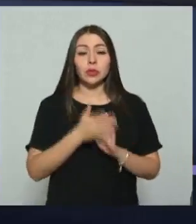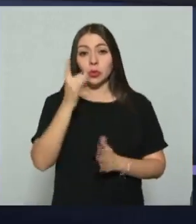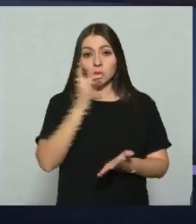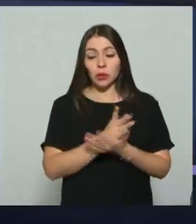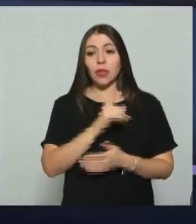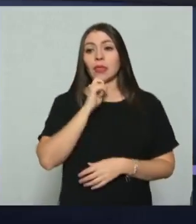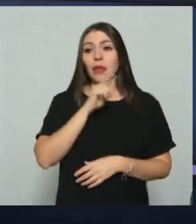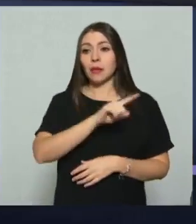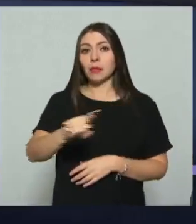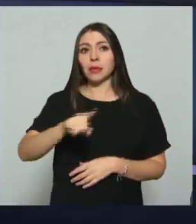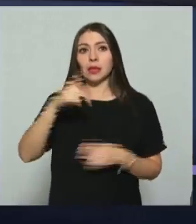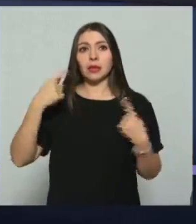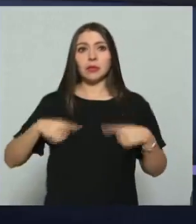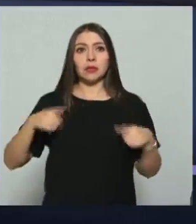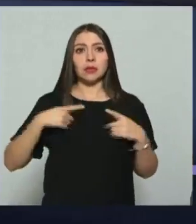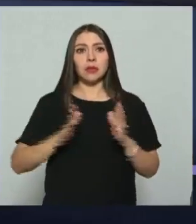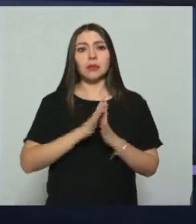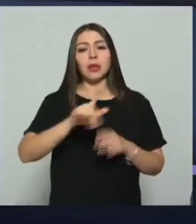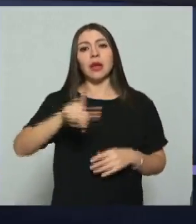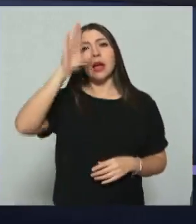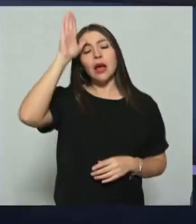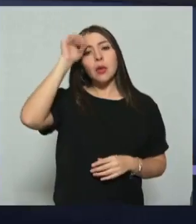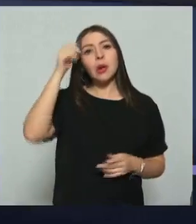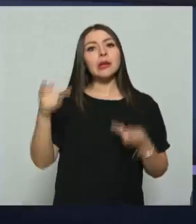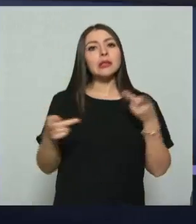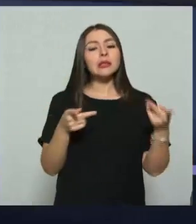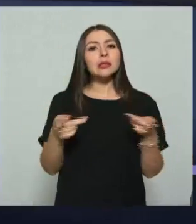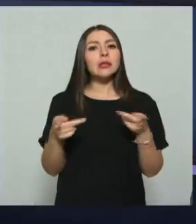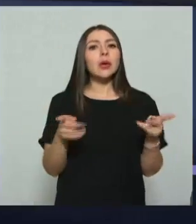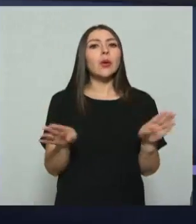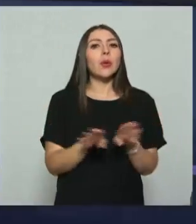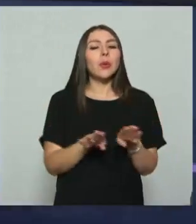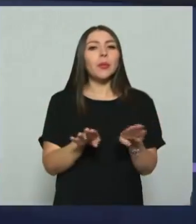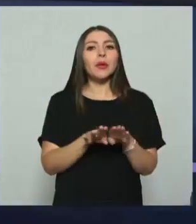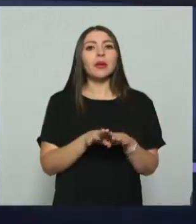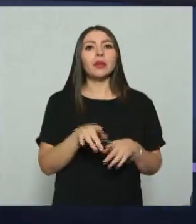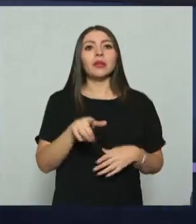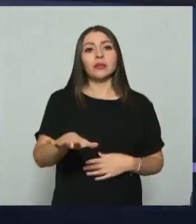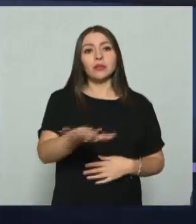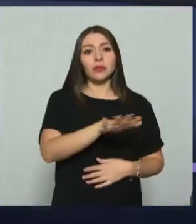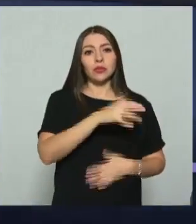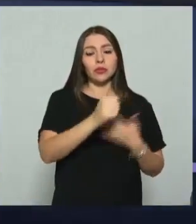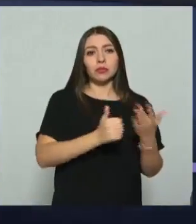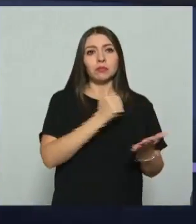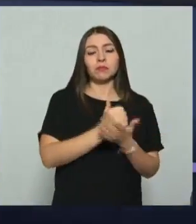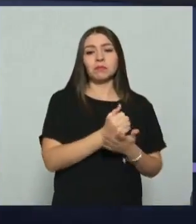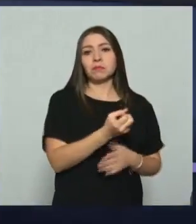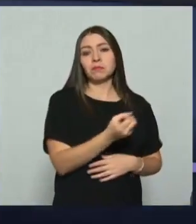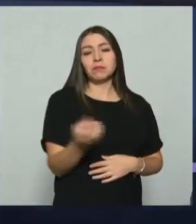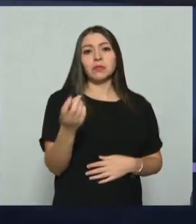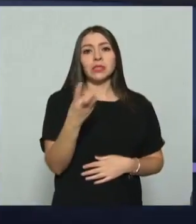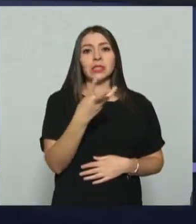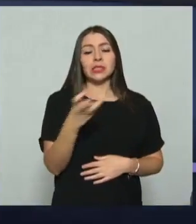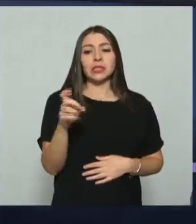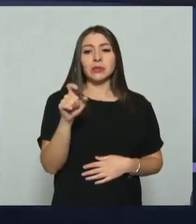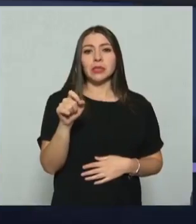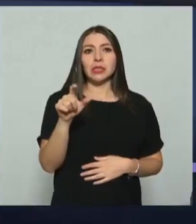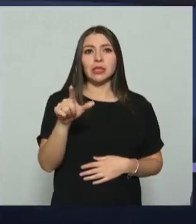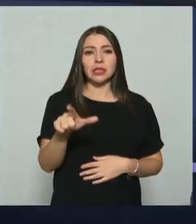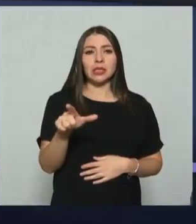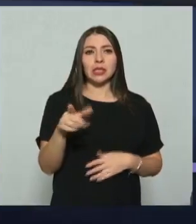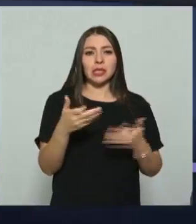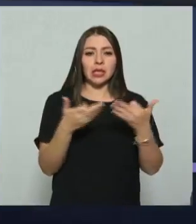los participantes para la logística. En una ciudad de 327 hectáreas hay que tener una